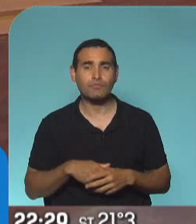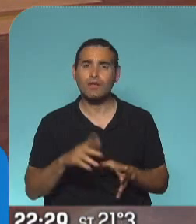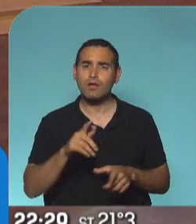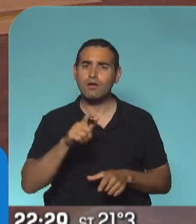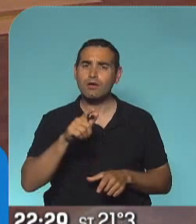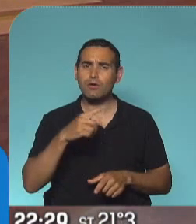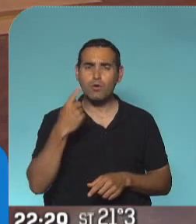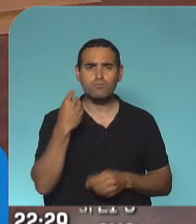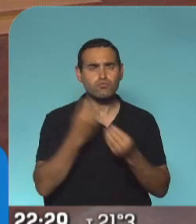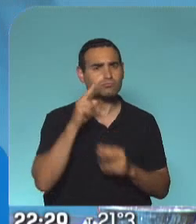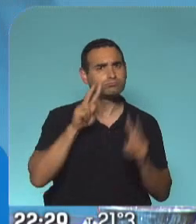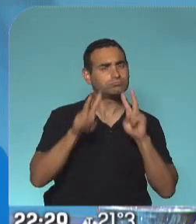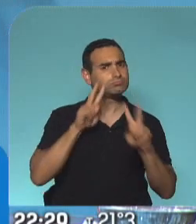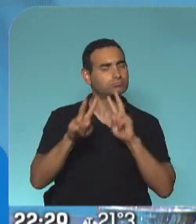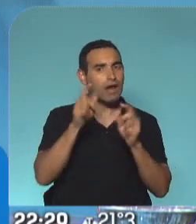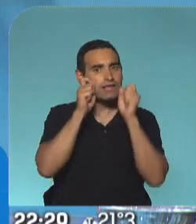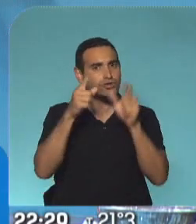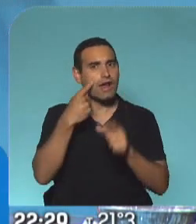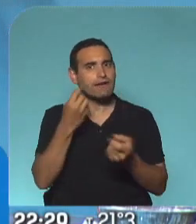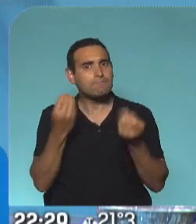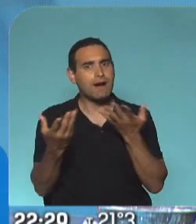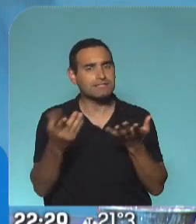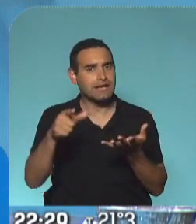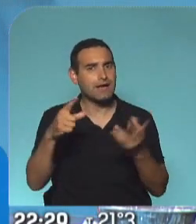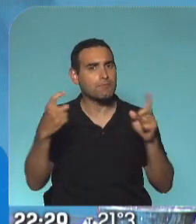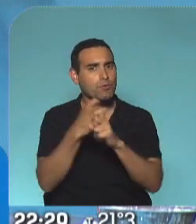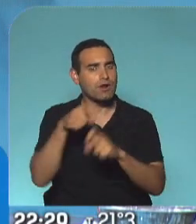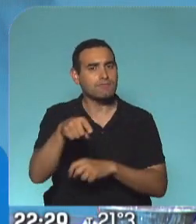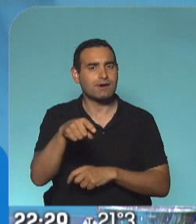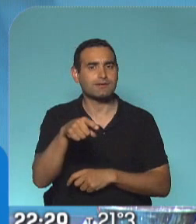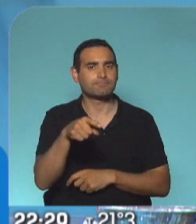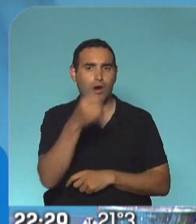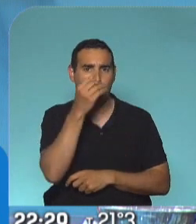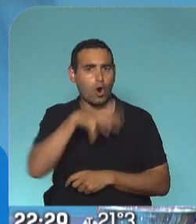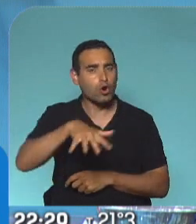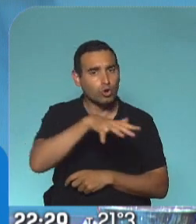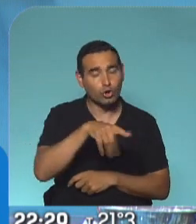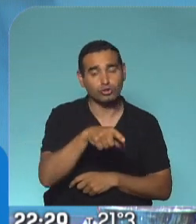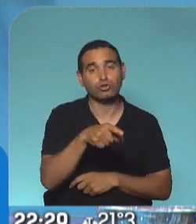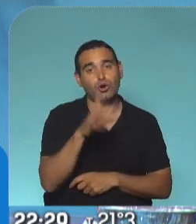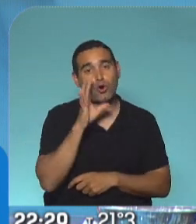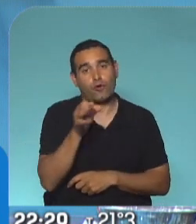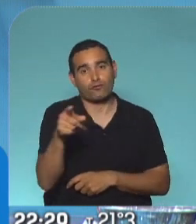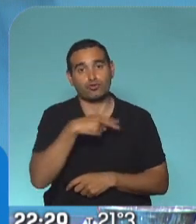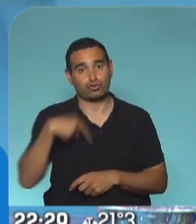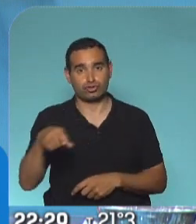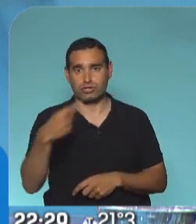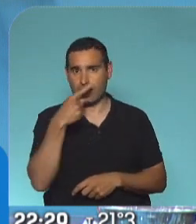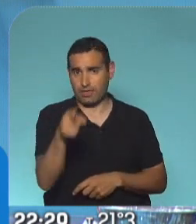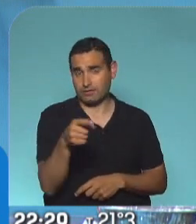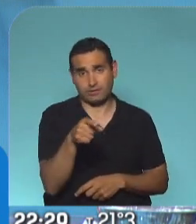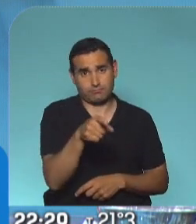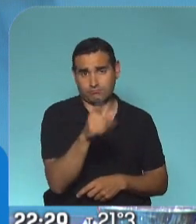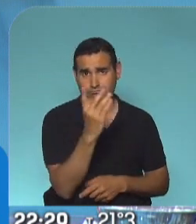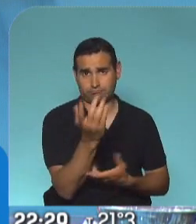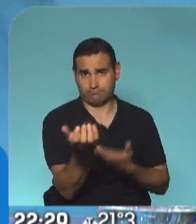están mirando con muchísima atención a este conflicto en torno a Hong Kong, que obviamente China considera como una intromisión